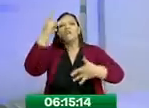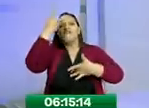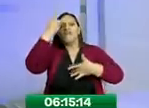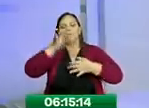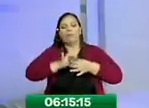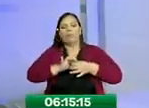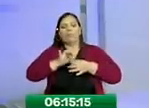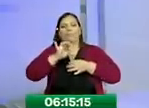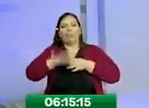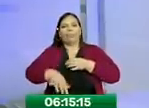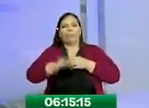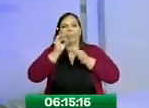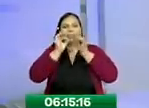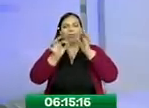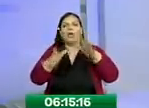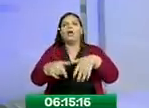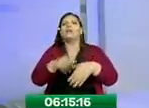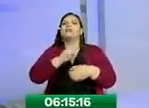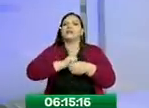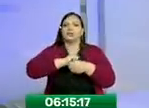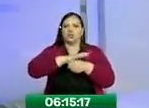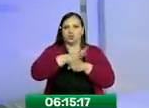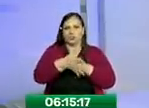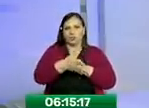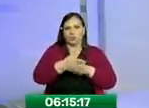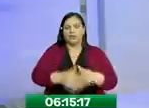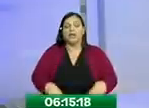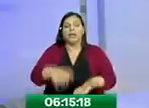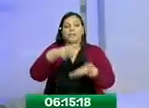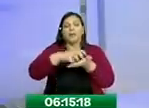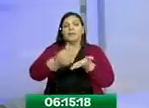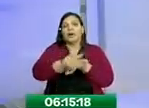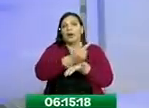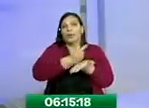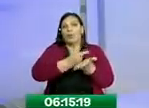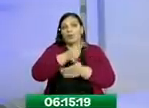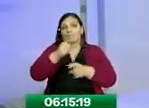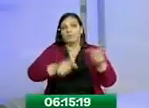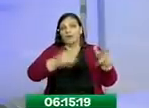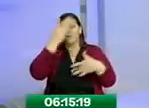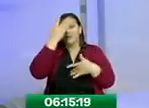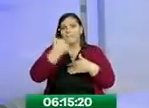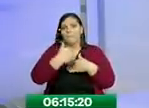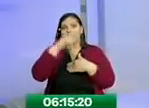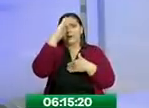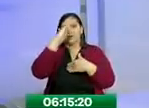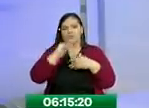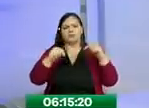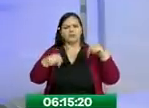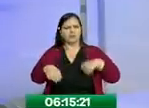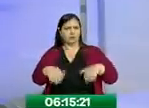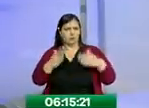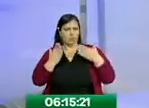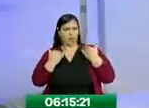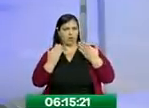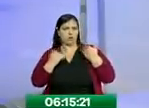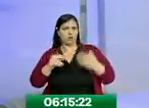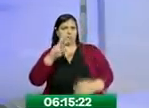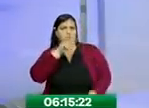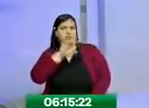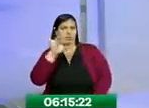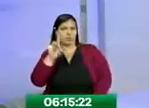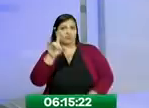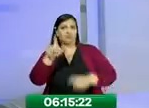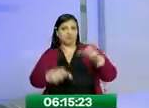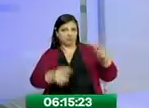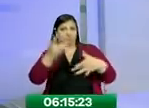el mayor número de pacientes están en la provincia del Guayas, donde Guayaquil registra 28 contagios. Más detalles en el siguiente